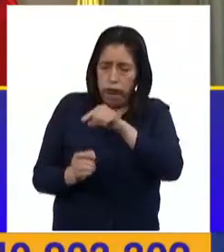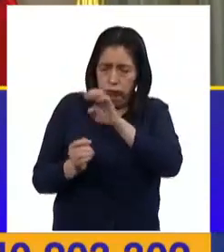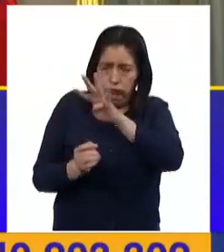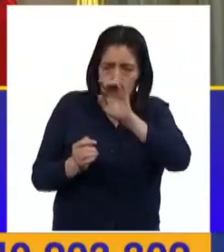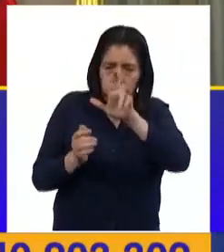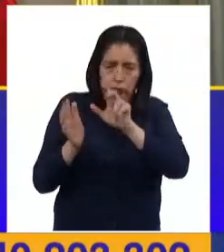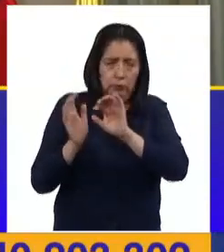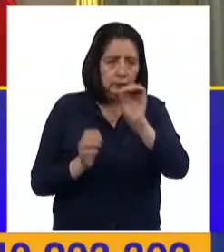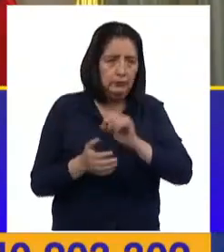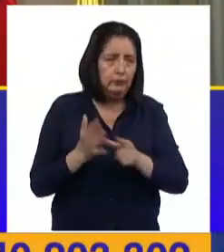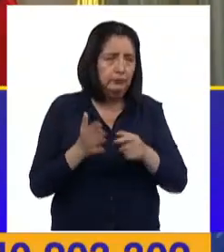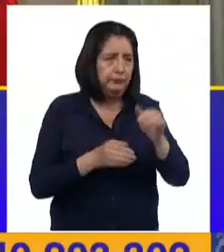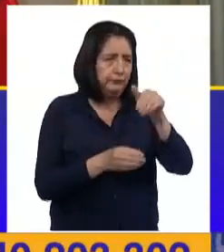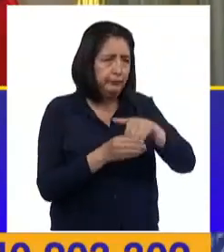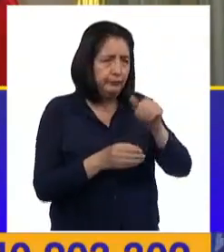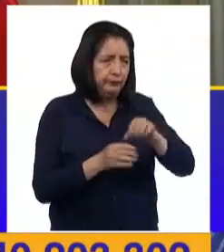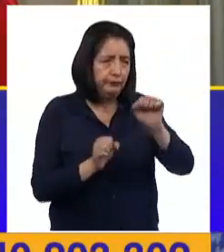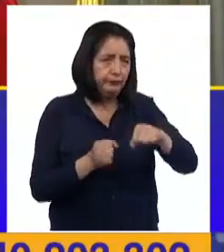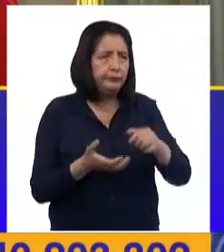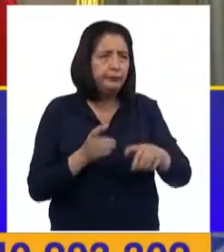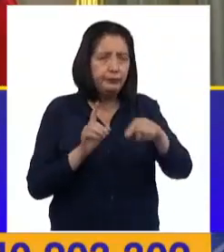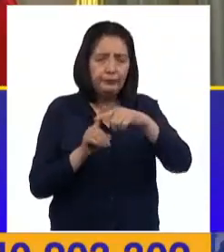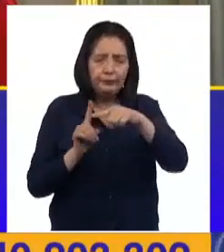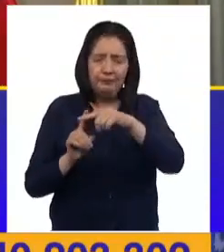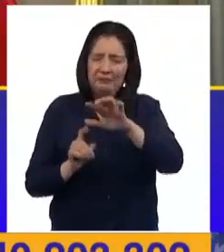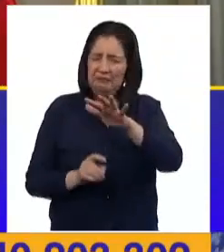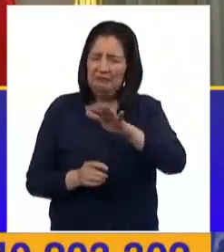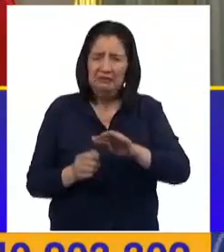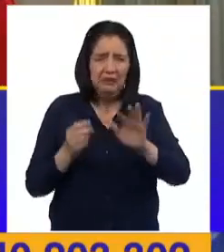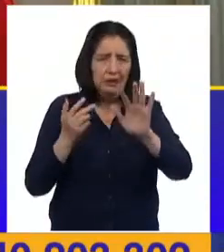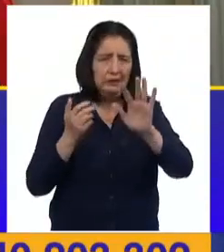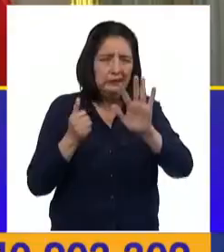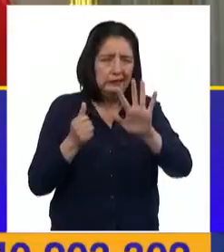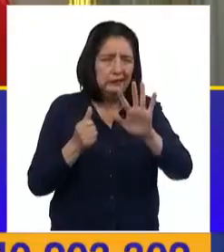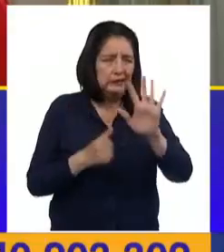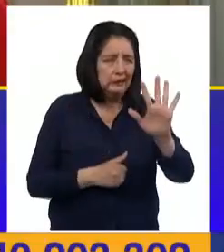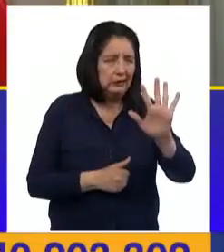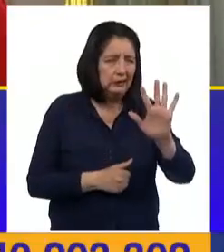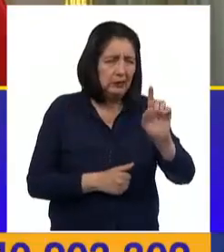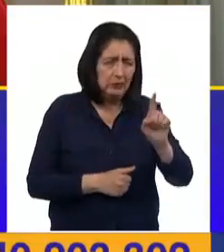0,43% de los votos válidos, algo así como 65 mil votos.